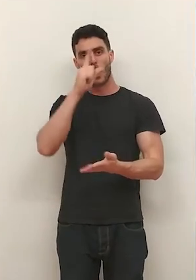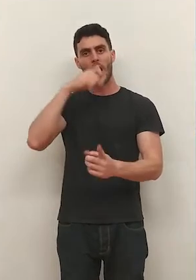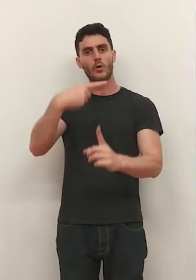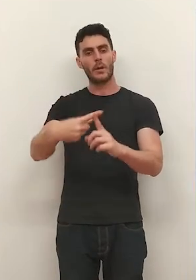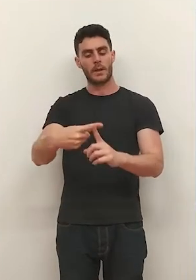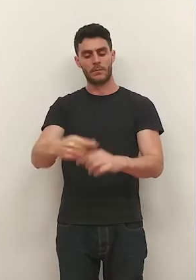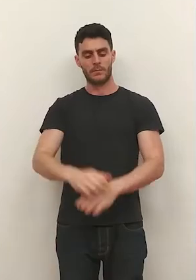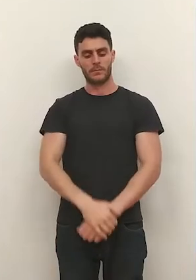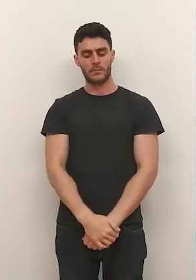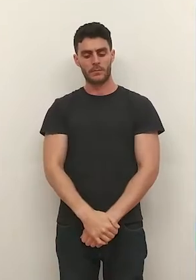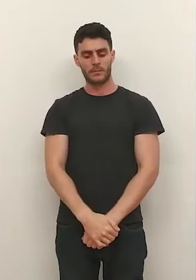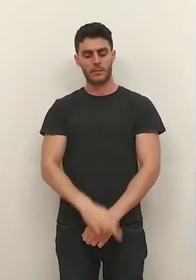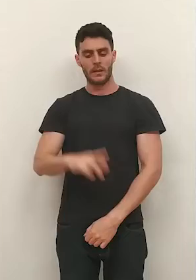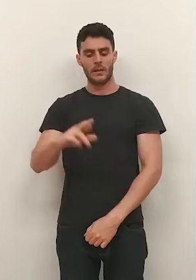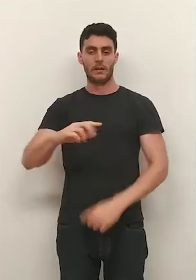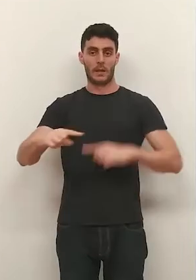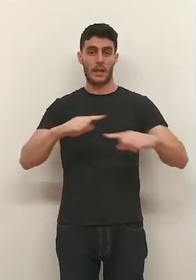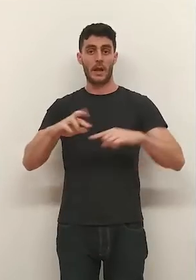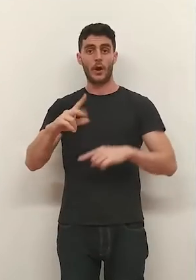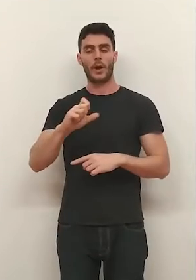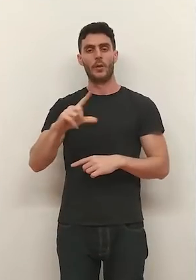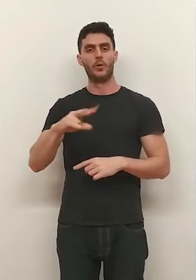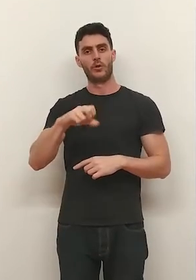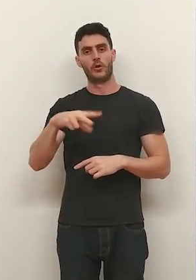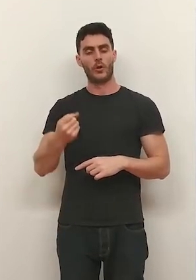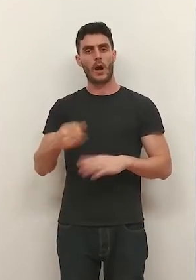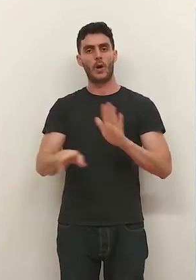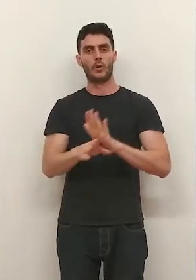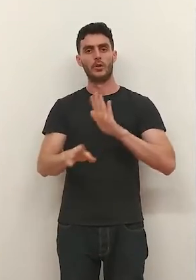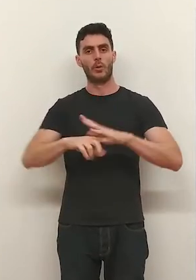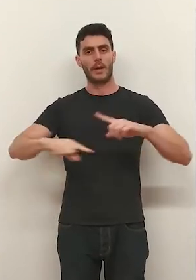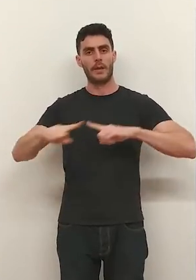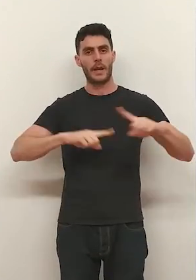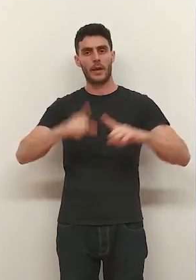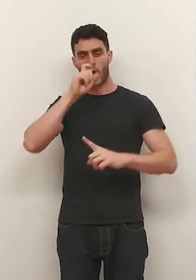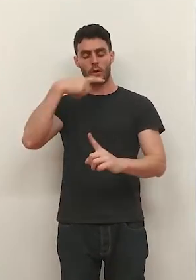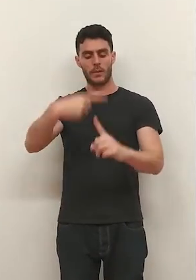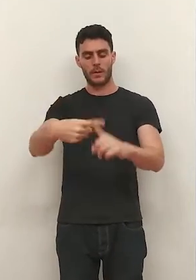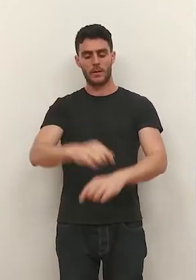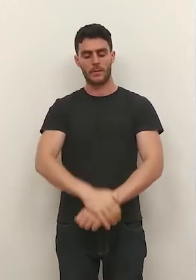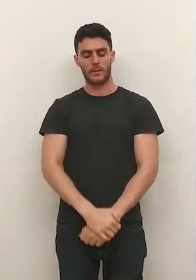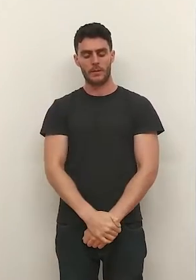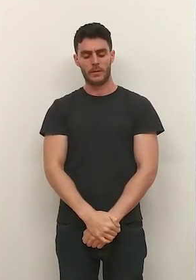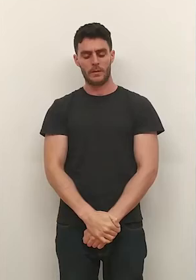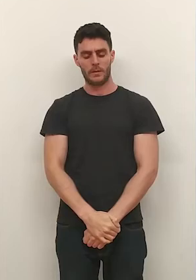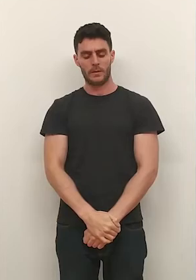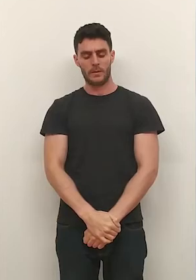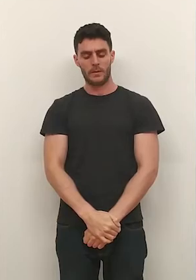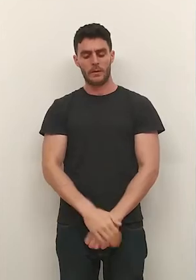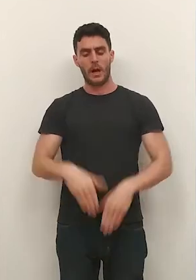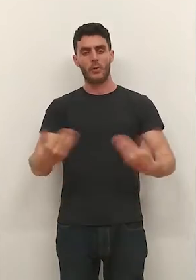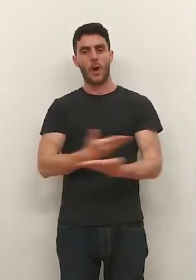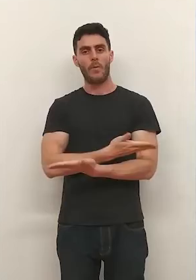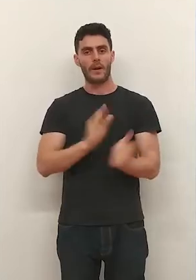más. Raúl Llona continuará en el banquillo de la Sociedad Deportiva Logroñés la próxima temporada. A pesar de